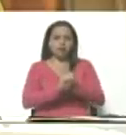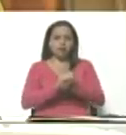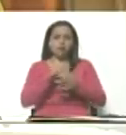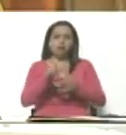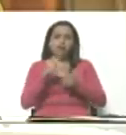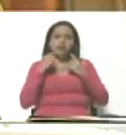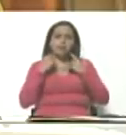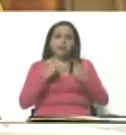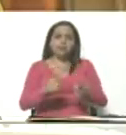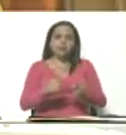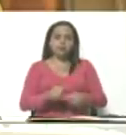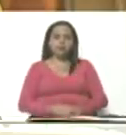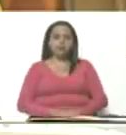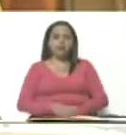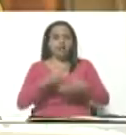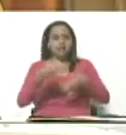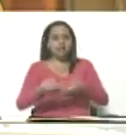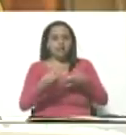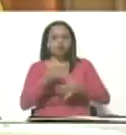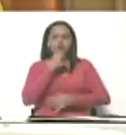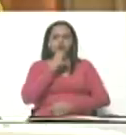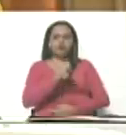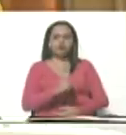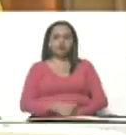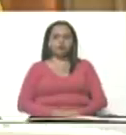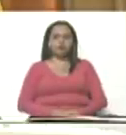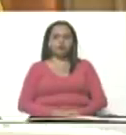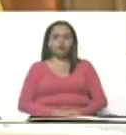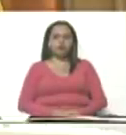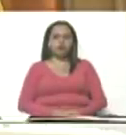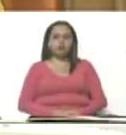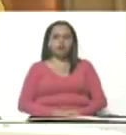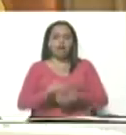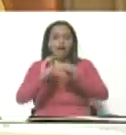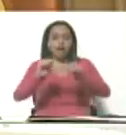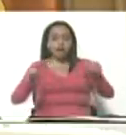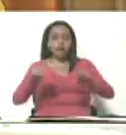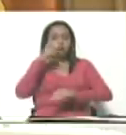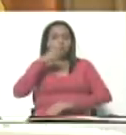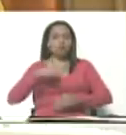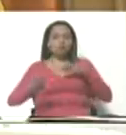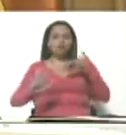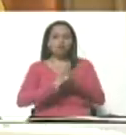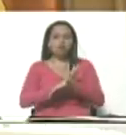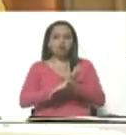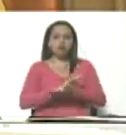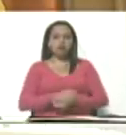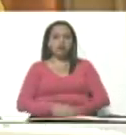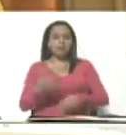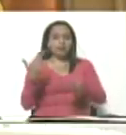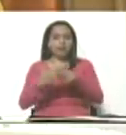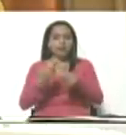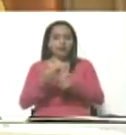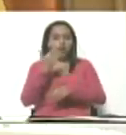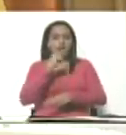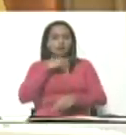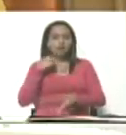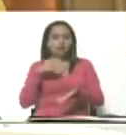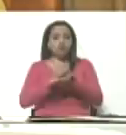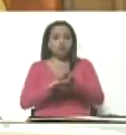pérdida. Siempre cuando damos el reporte, alertamos a la población sobre la letalidad